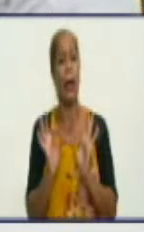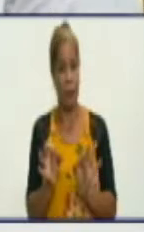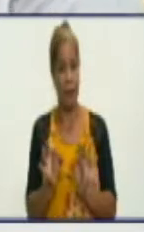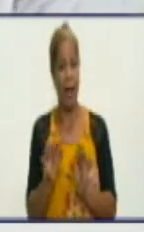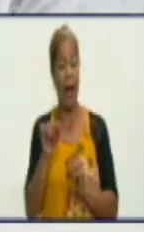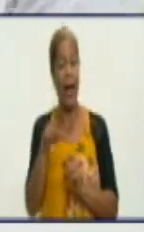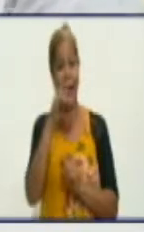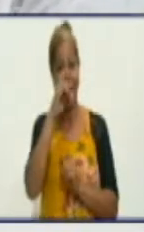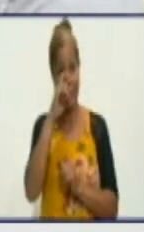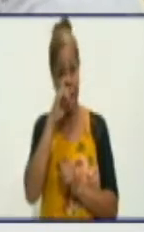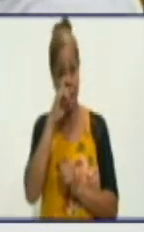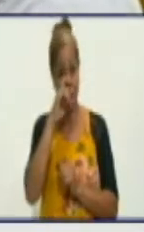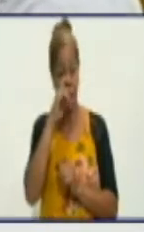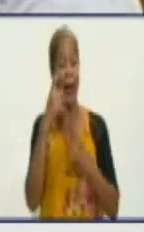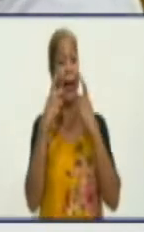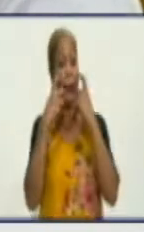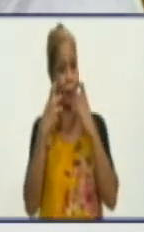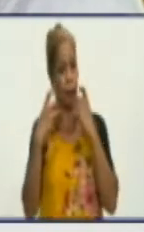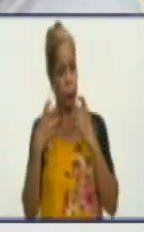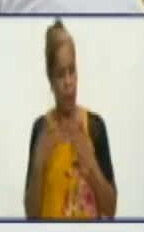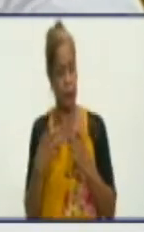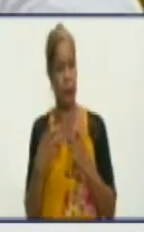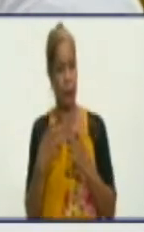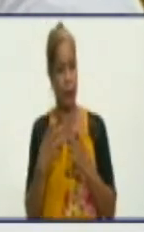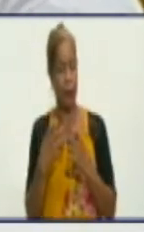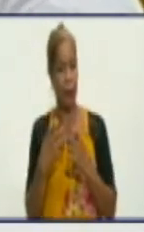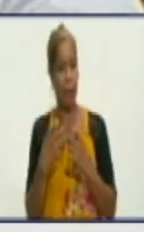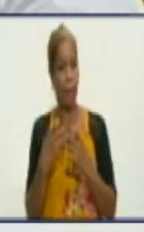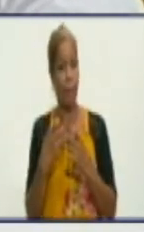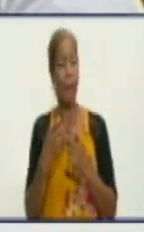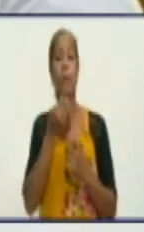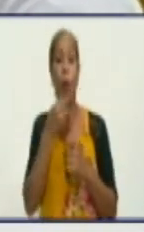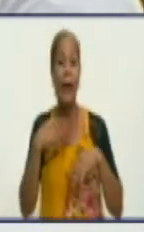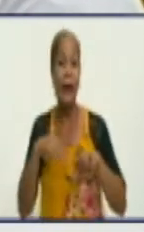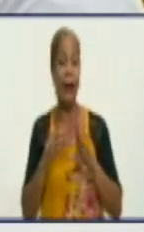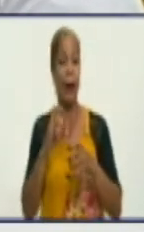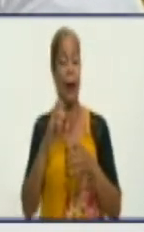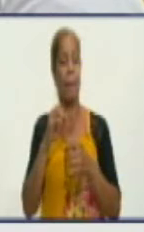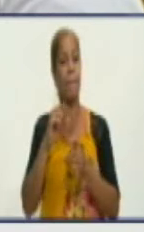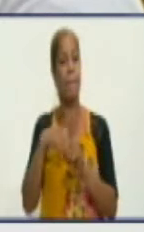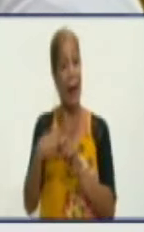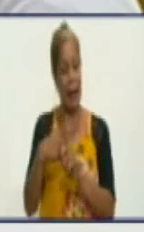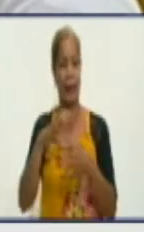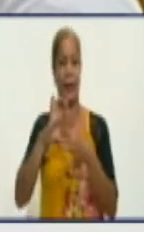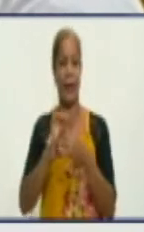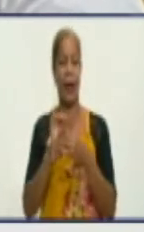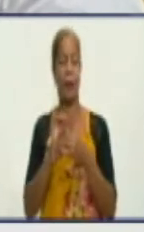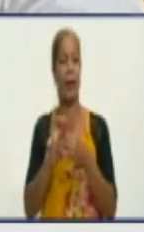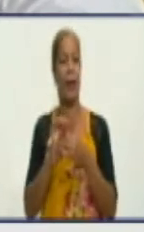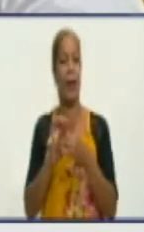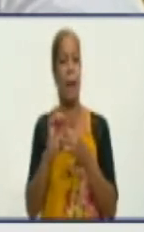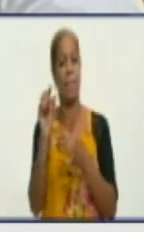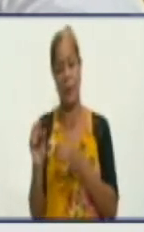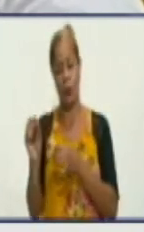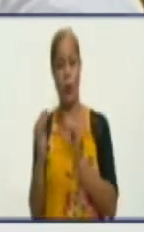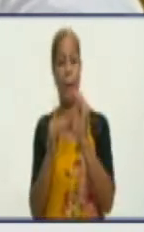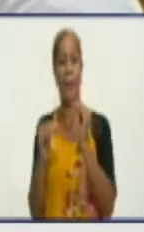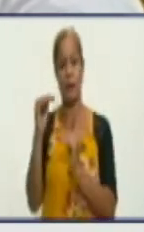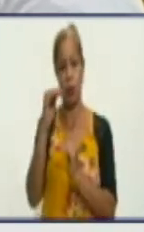factor predisponente e inclusive hasta agravante, ¿no?, para el paciente hipertenso. Mira, En una encuesta que se ha hecho en estos últimos años,